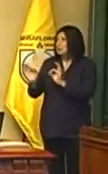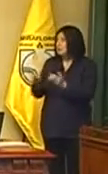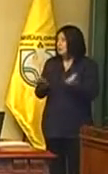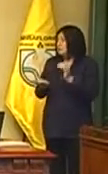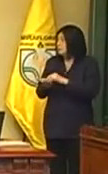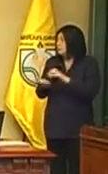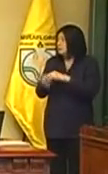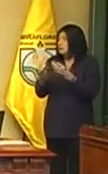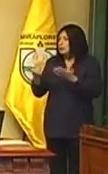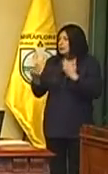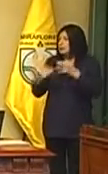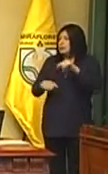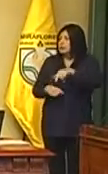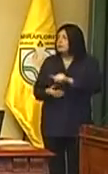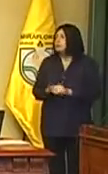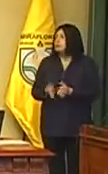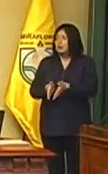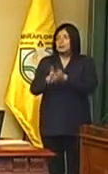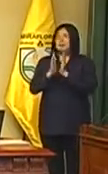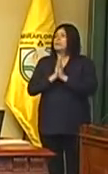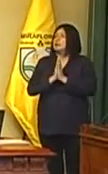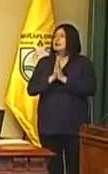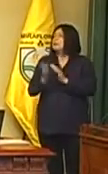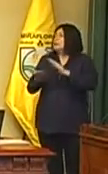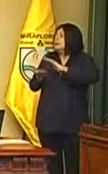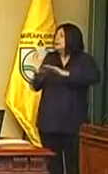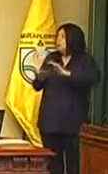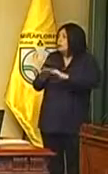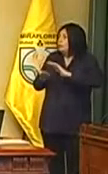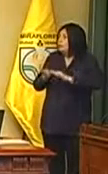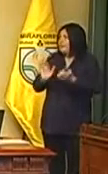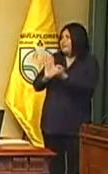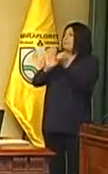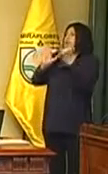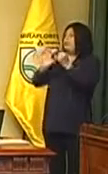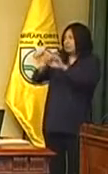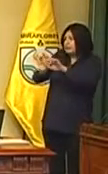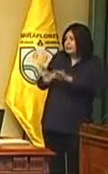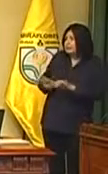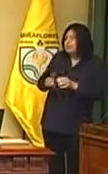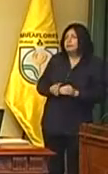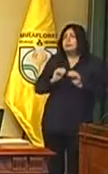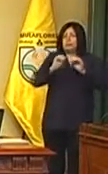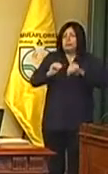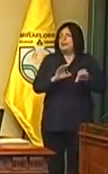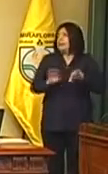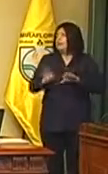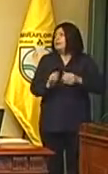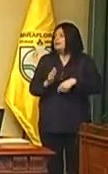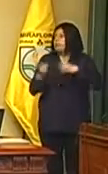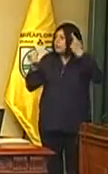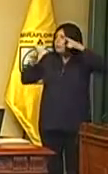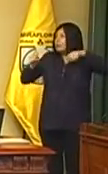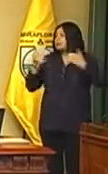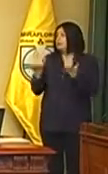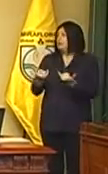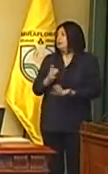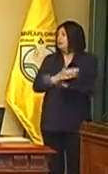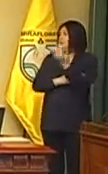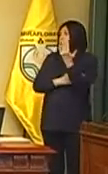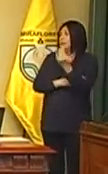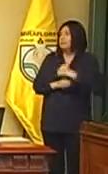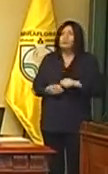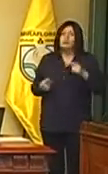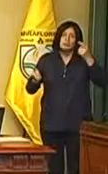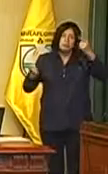que tratar en esta sesión ordinaria, voy a pedir la exoneración de aprobación del acta para la ejecución inmediata de los acuerdos tomados esta mañana.